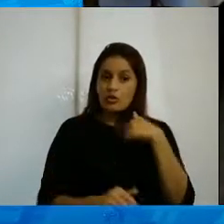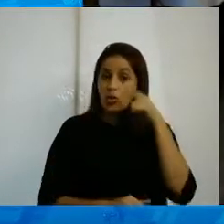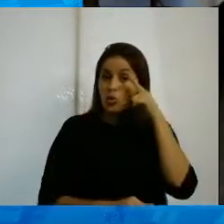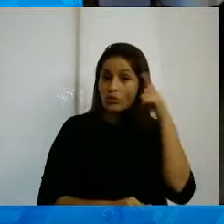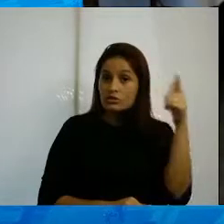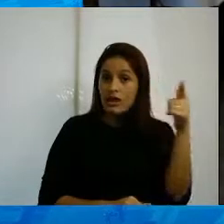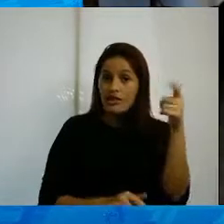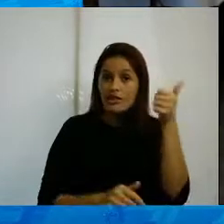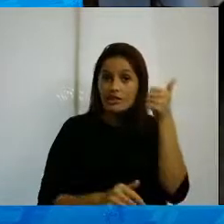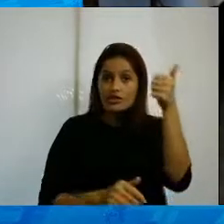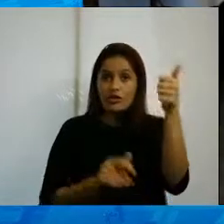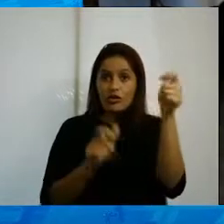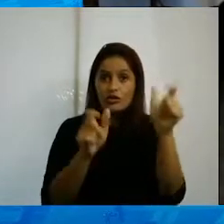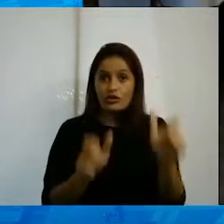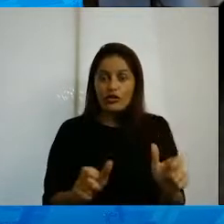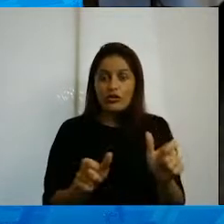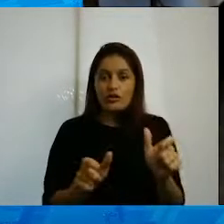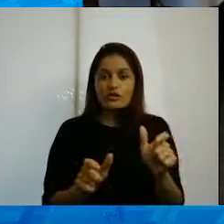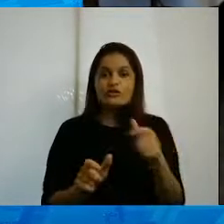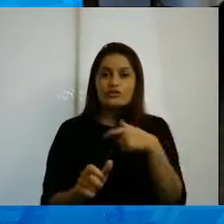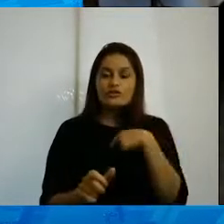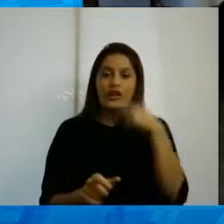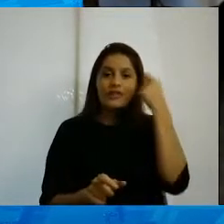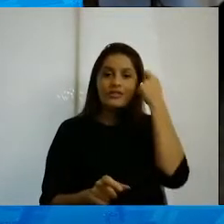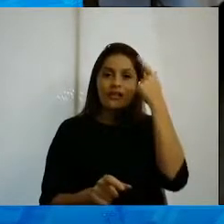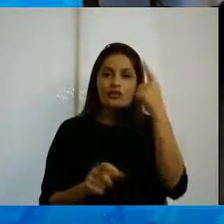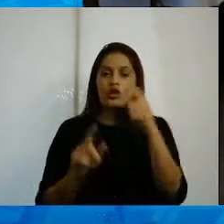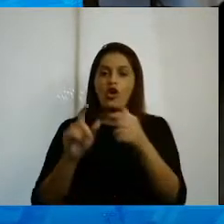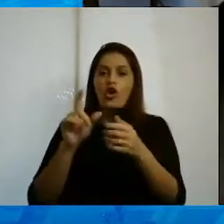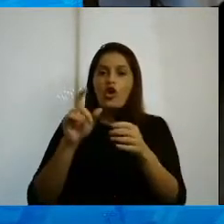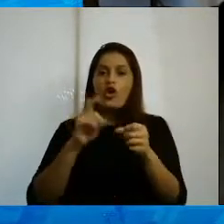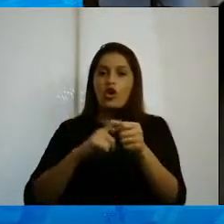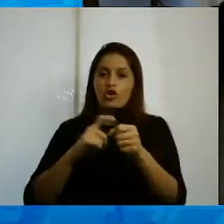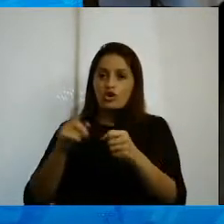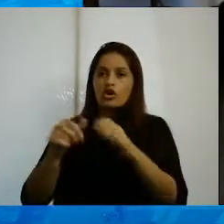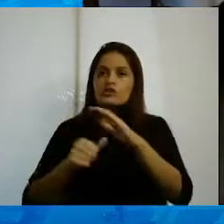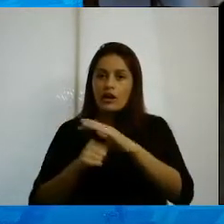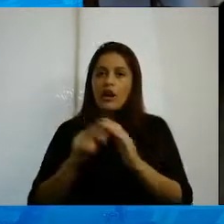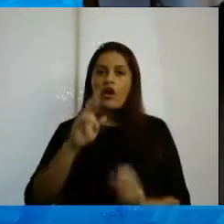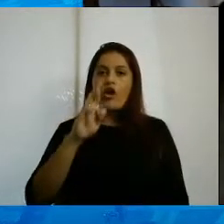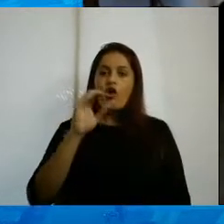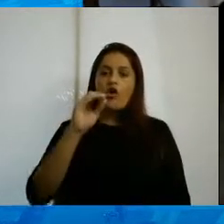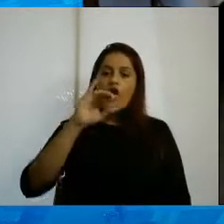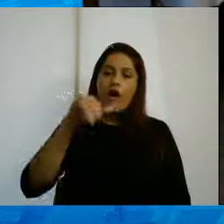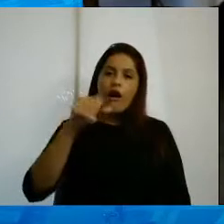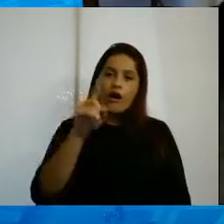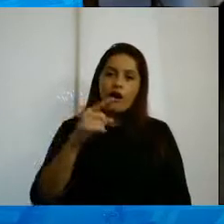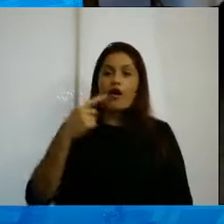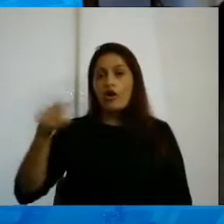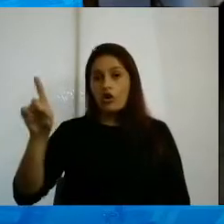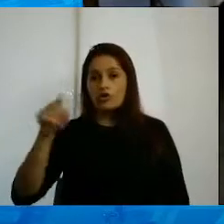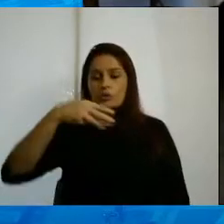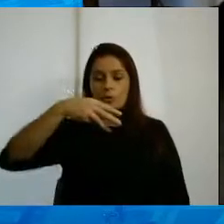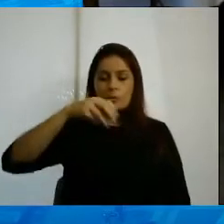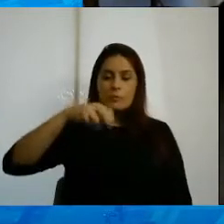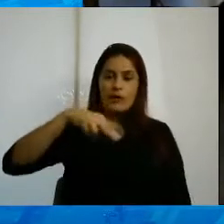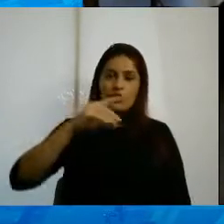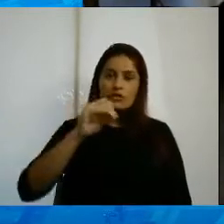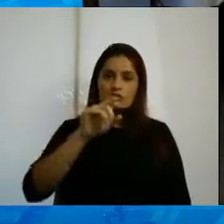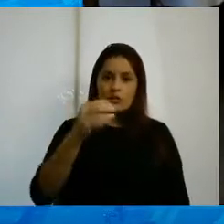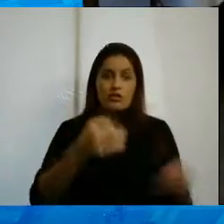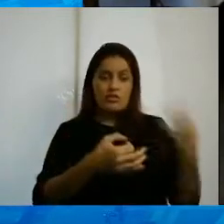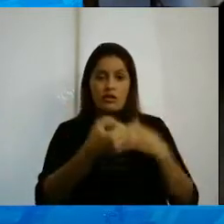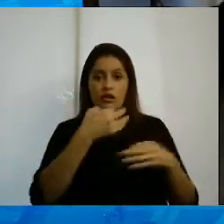control el día de la comisión, entiendo que estuvo el concejal Rojas, el concejal Mendoza, que fueron testigos de lo que él nos señaló